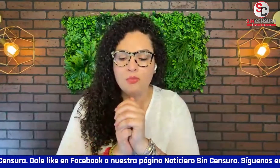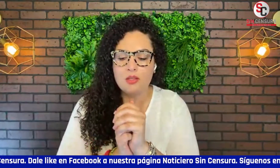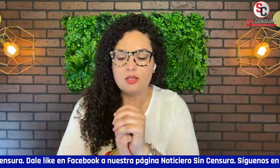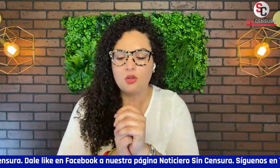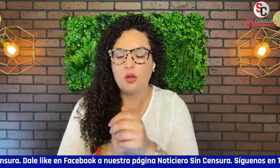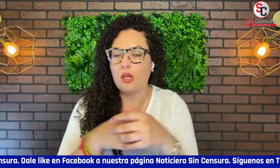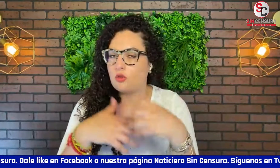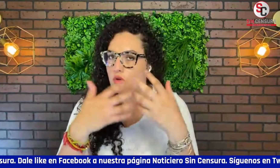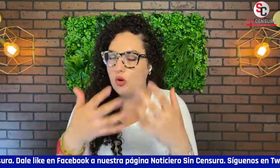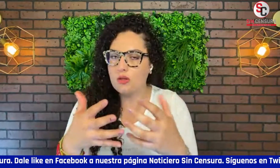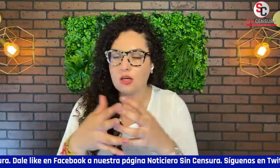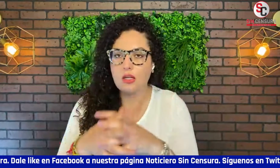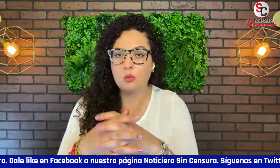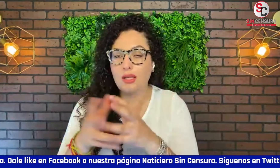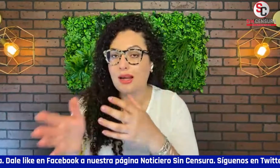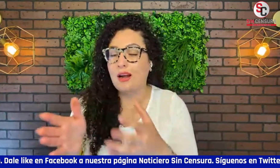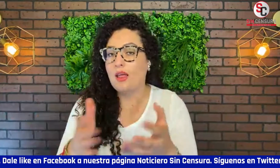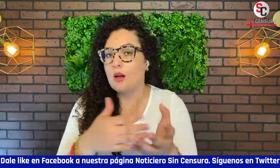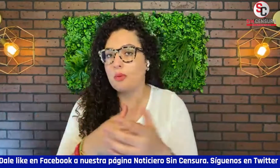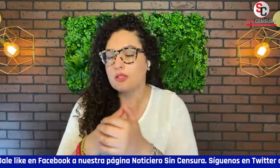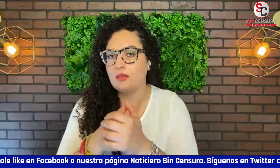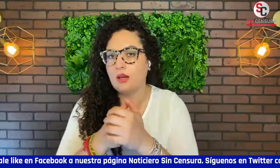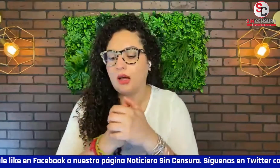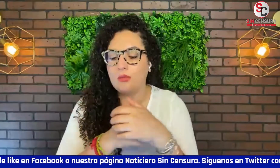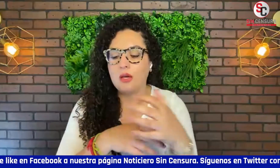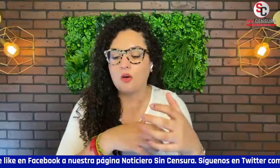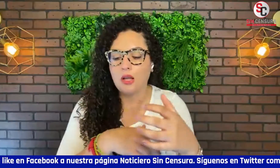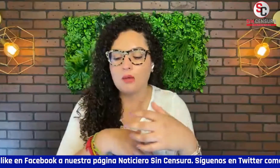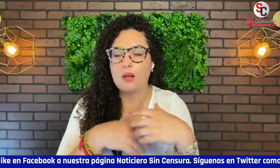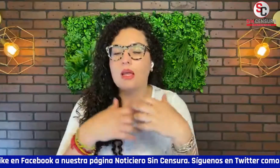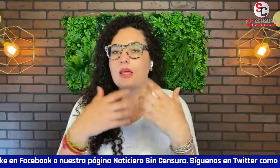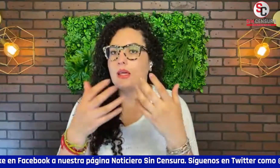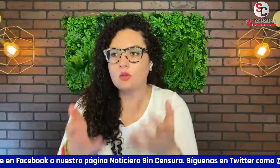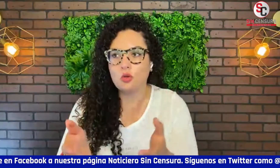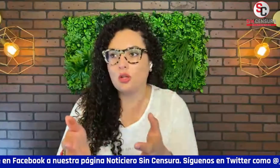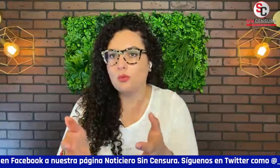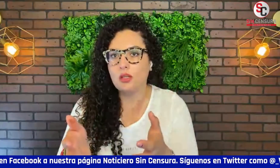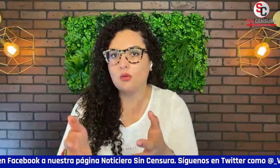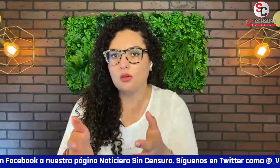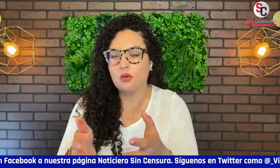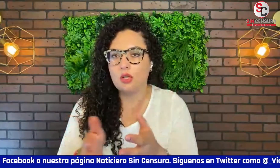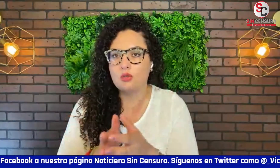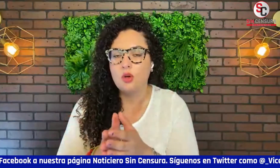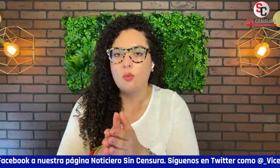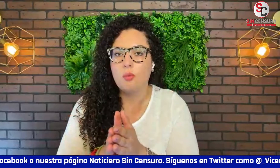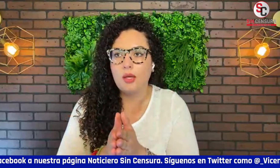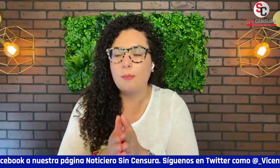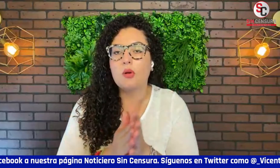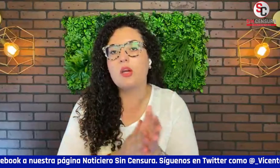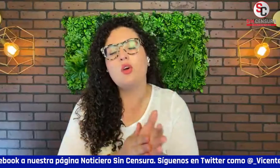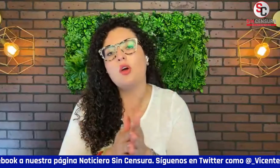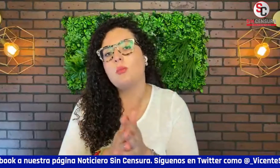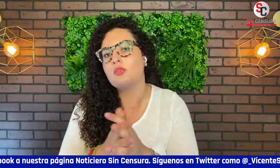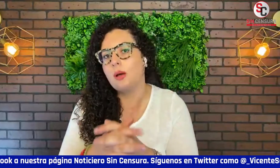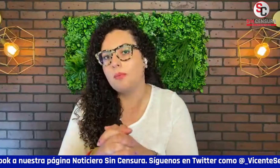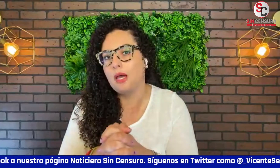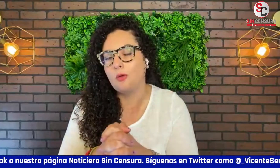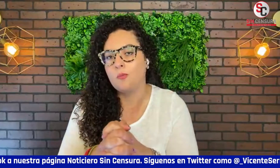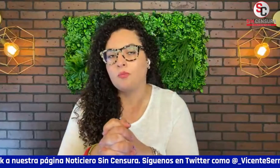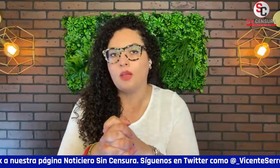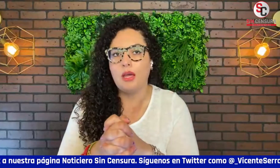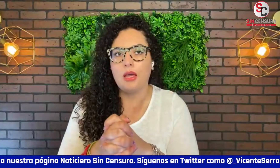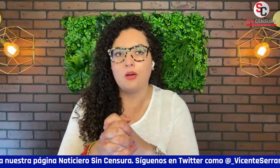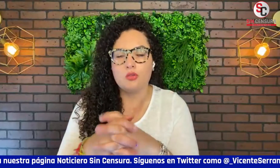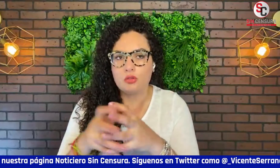Electoral diciendo que ellos no están a la altura y que en realidad representan al viejo régimen. Y estoy totalmente de acuerdo con esto. ¿Por qué? Porque no lo hemos